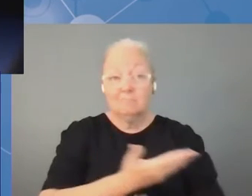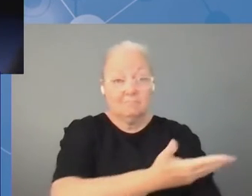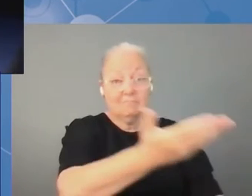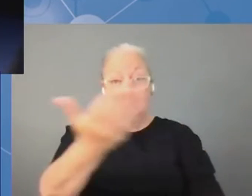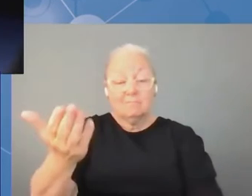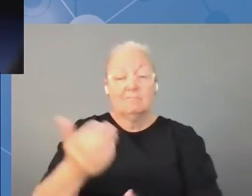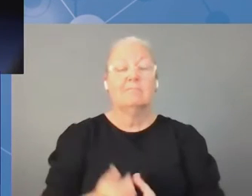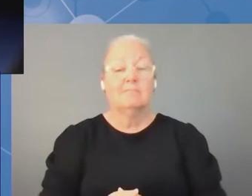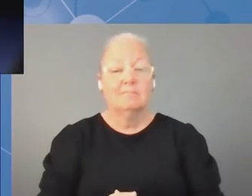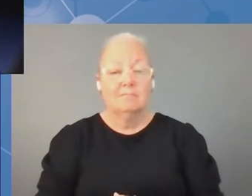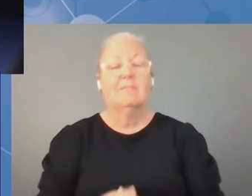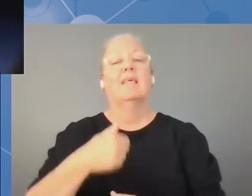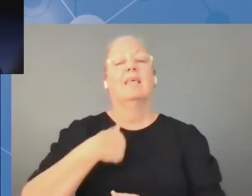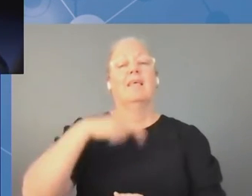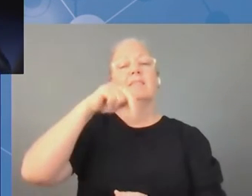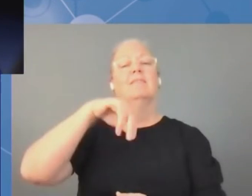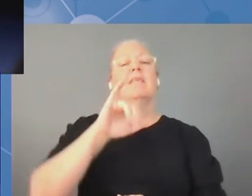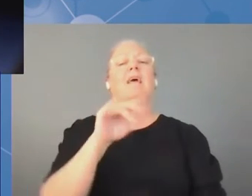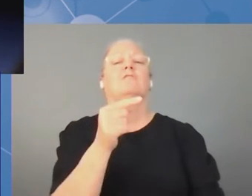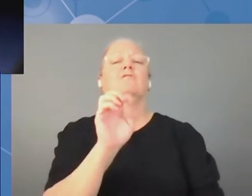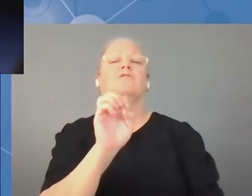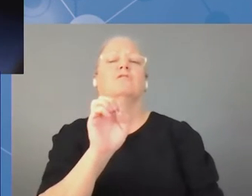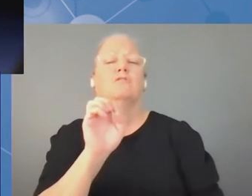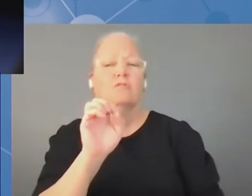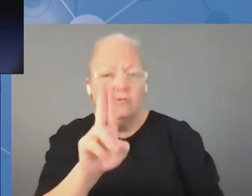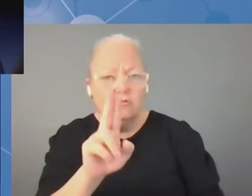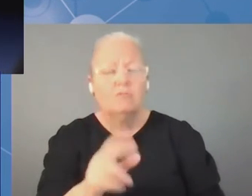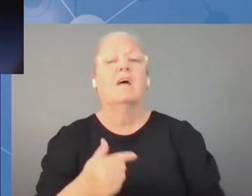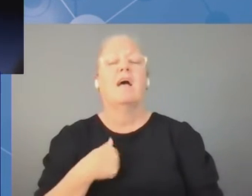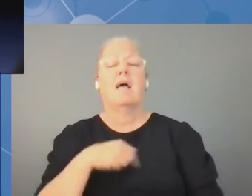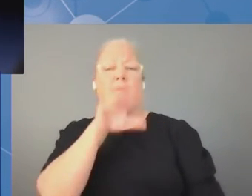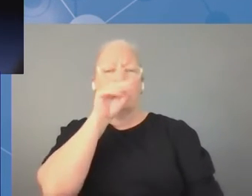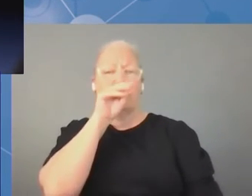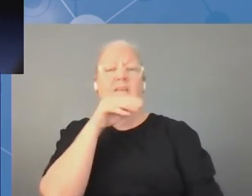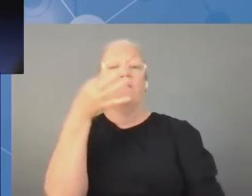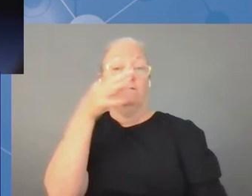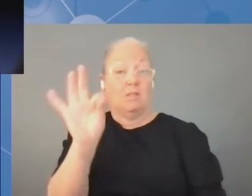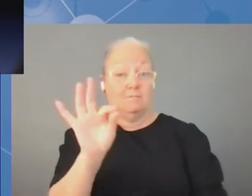Buenas tardes a todos. Voy a hablar en francés.